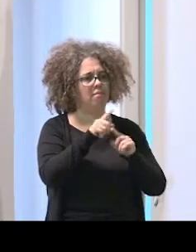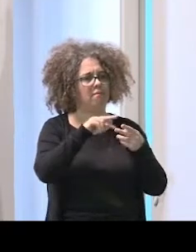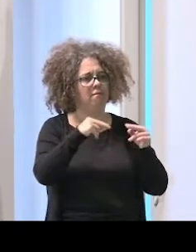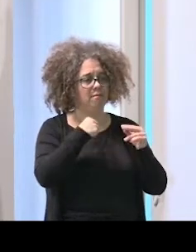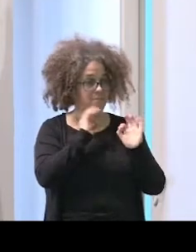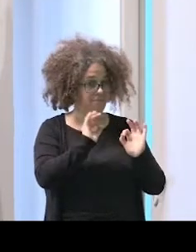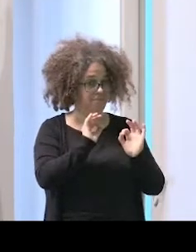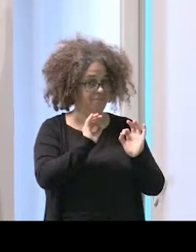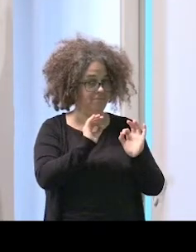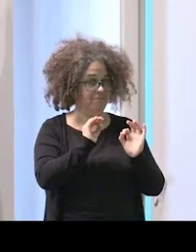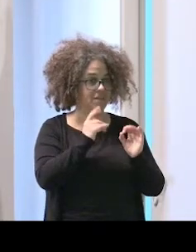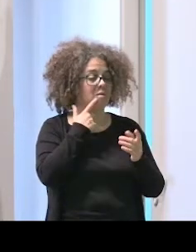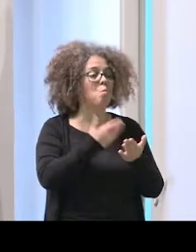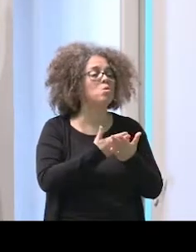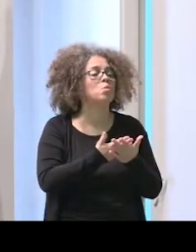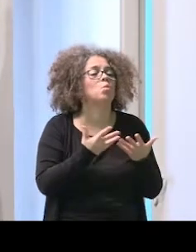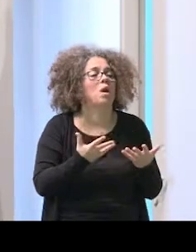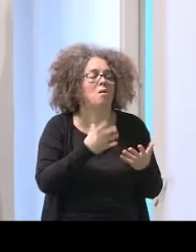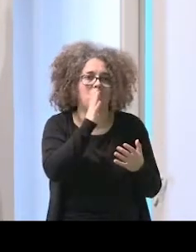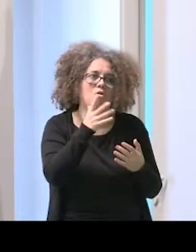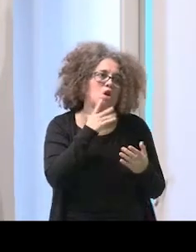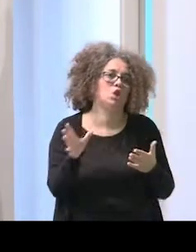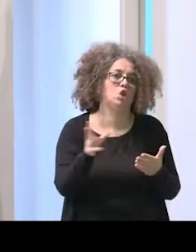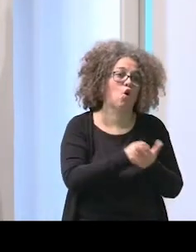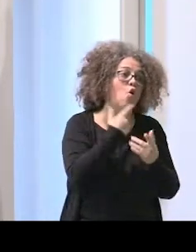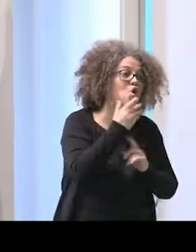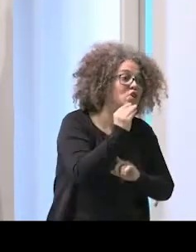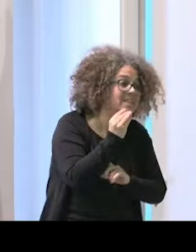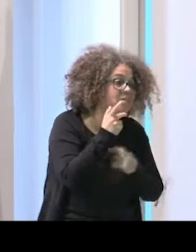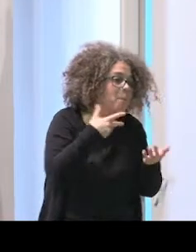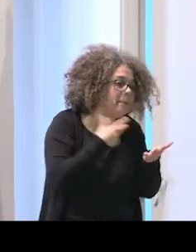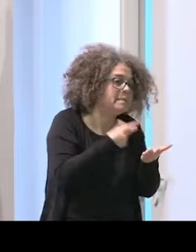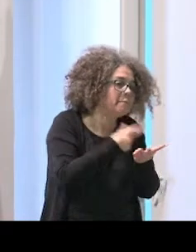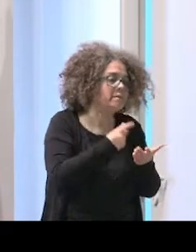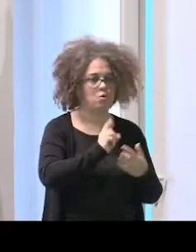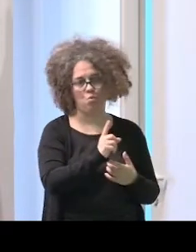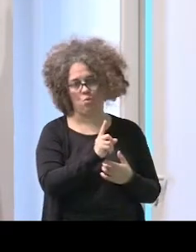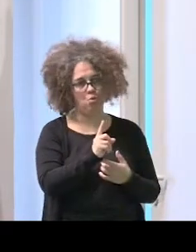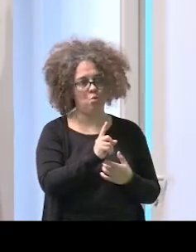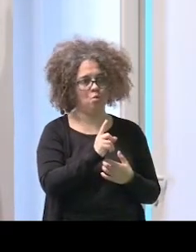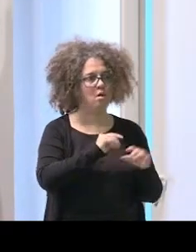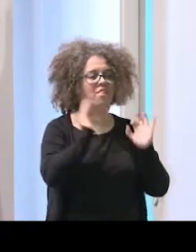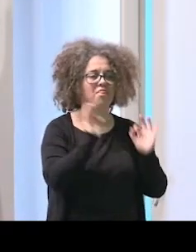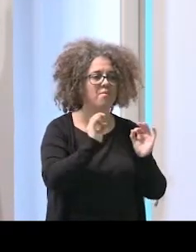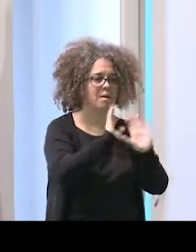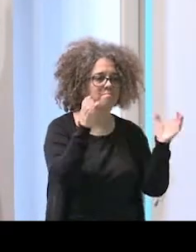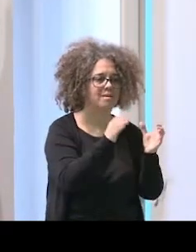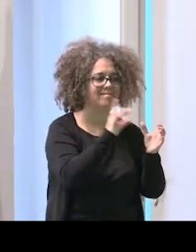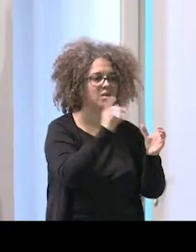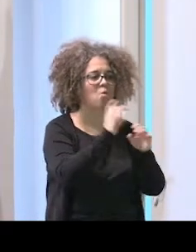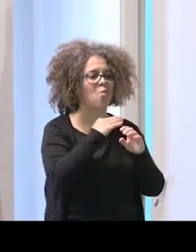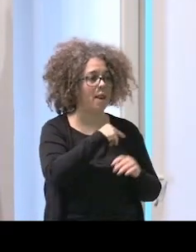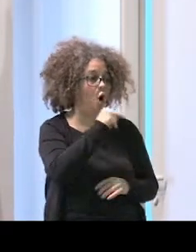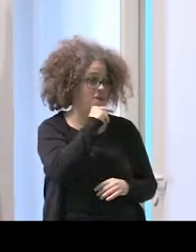es la muestra de cribado preferida? Porque no vas a estar pinchando a todos los niños recién nacidos, ¿vale? Pues entonces, la muestra preferida tradicionalmente siempre ha sido la